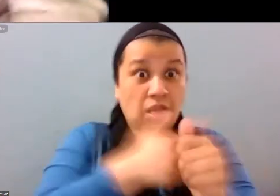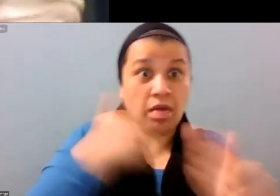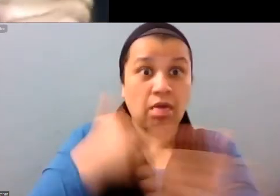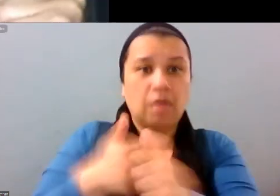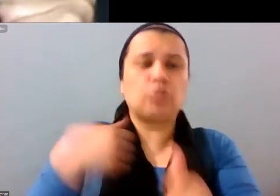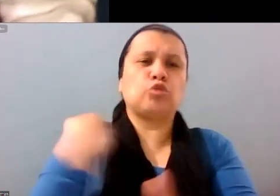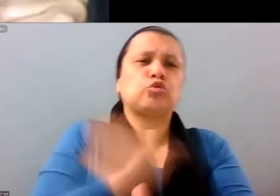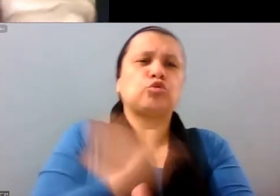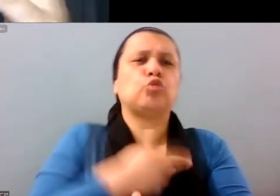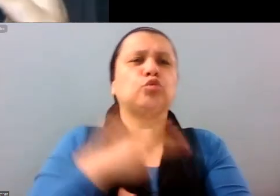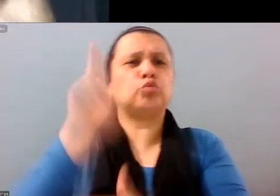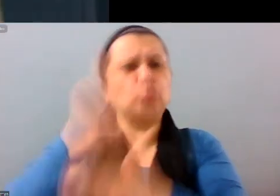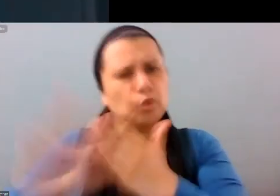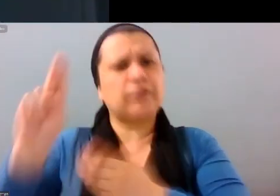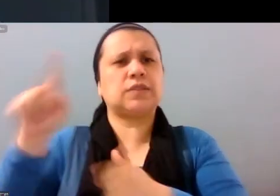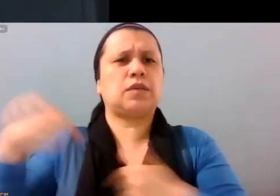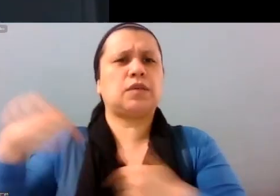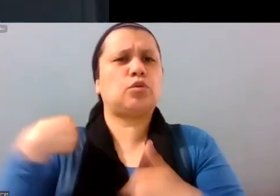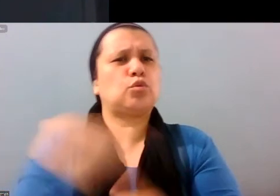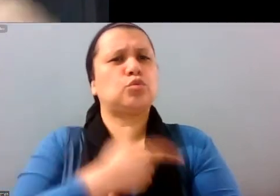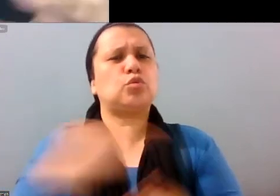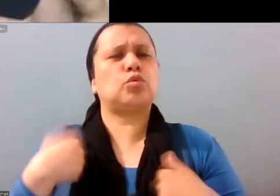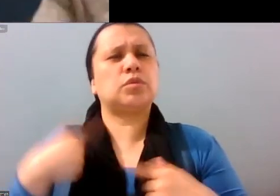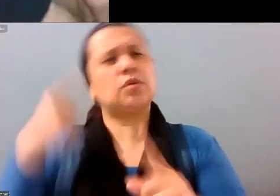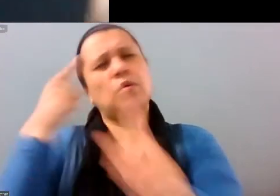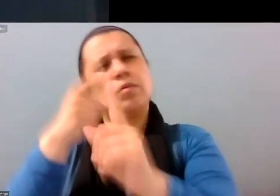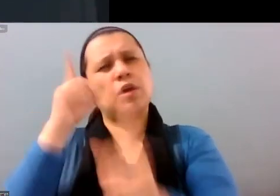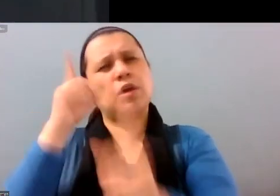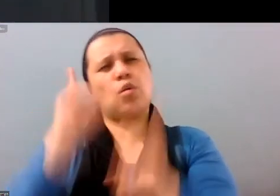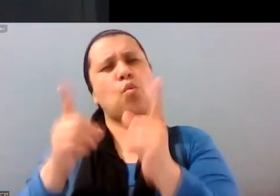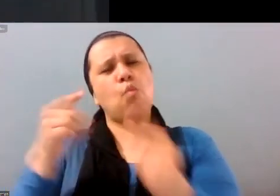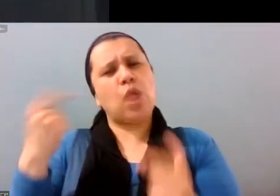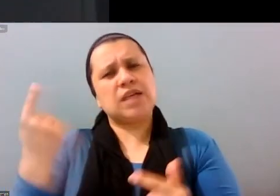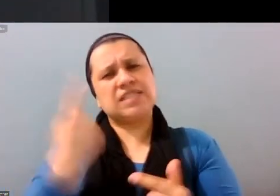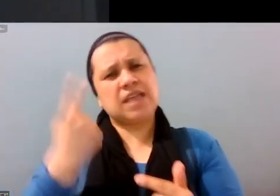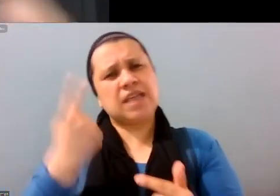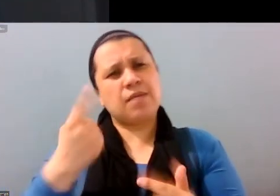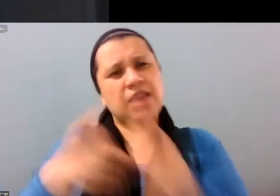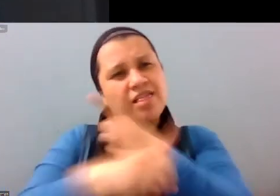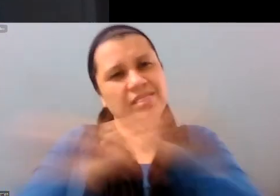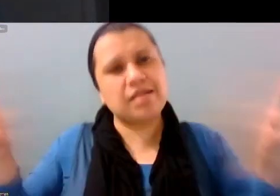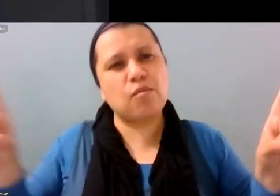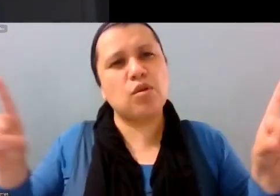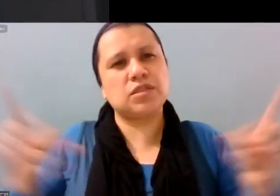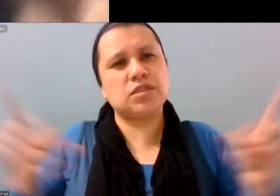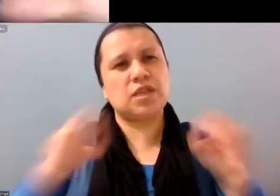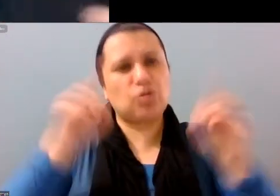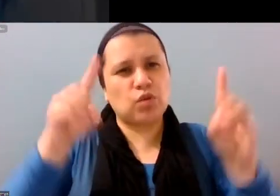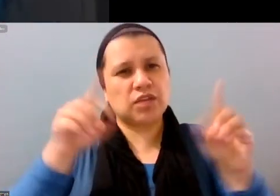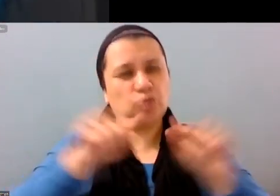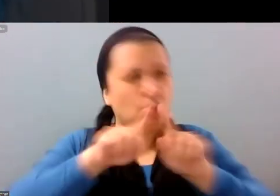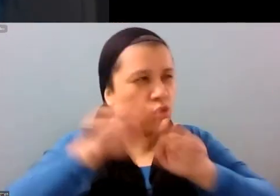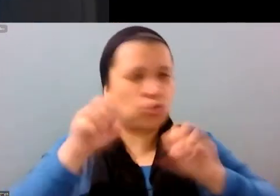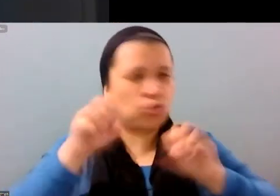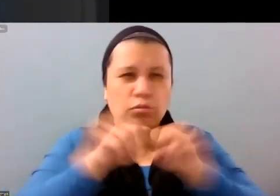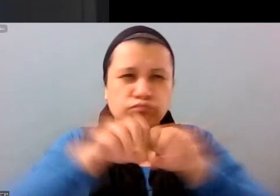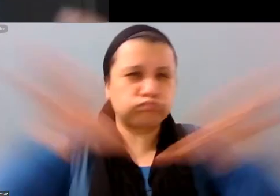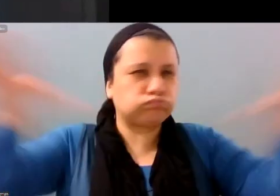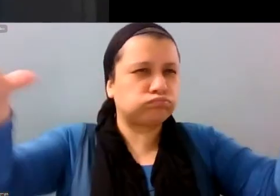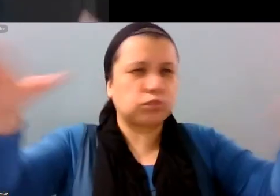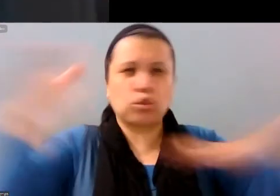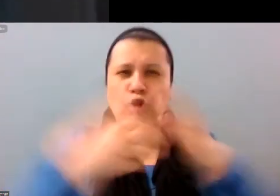verdad ha sido nuestro objetivo siempre democratizar la educación llegar a todas partes llegar a todos los territorios